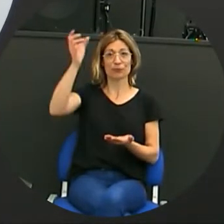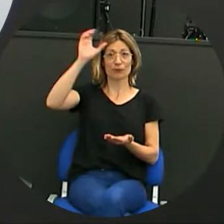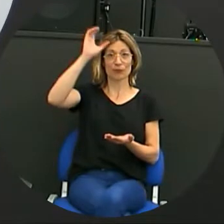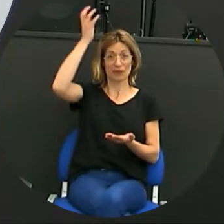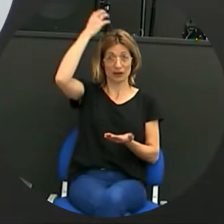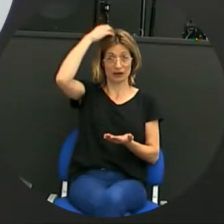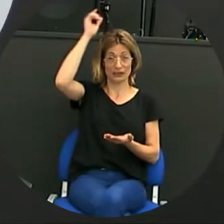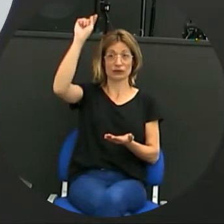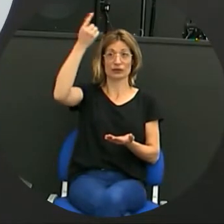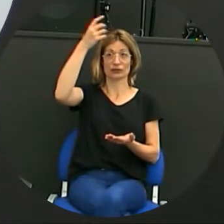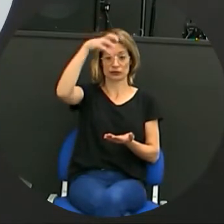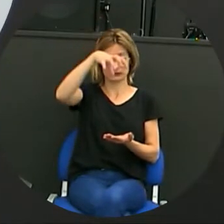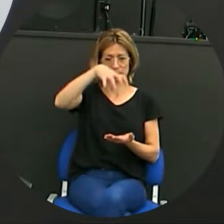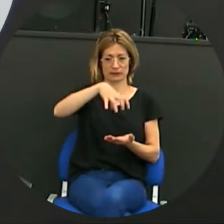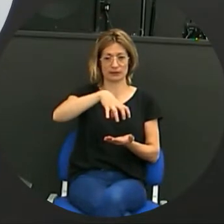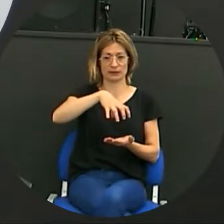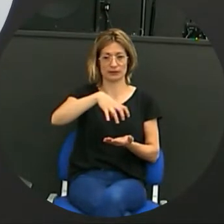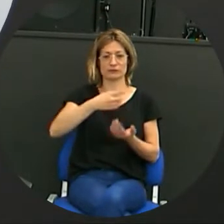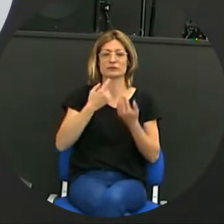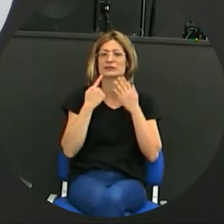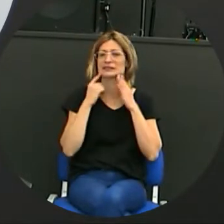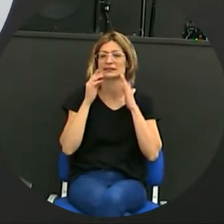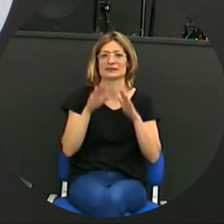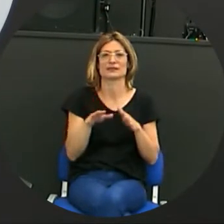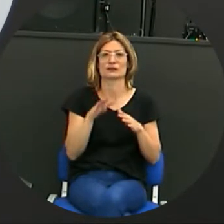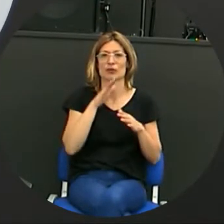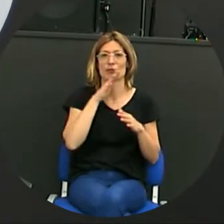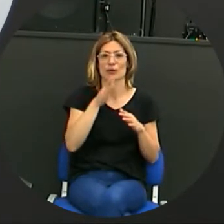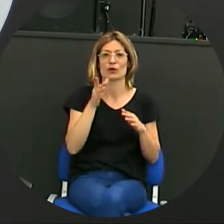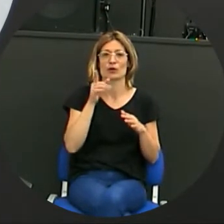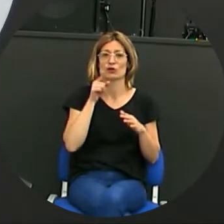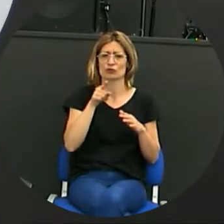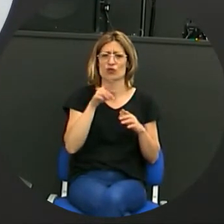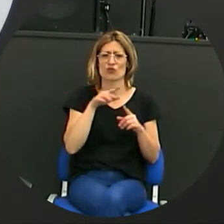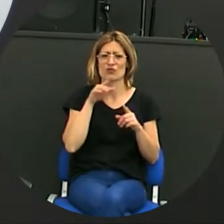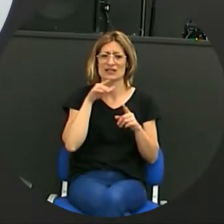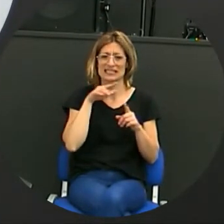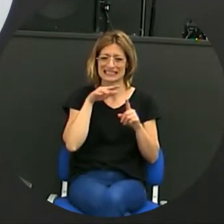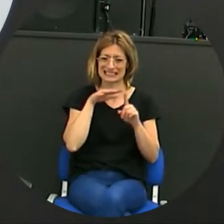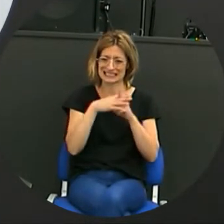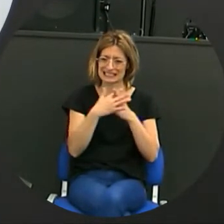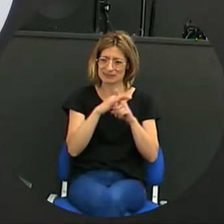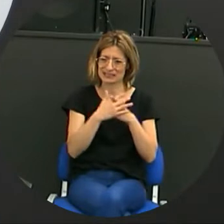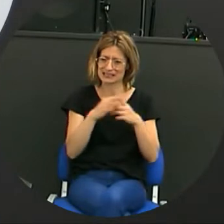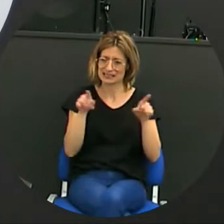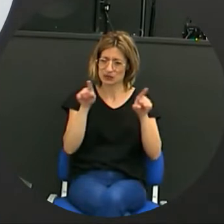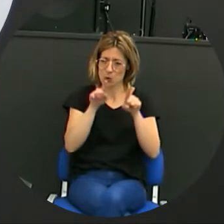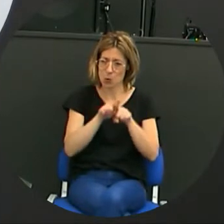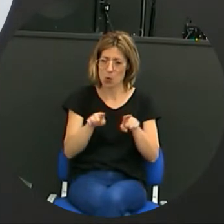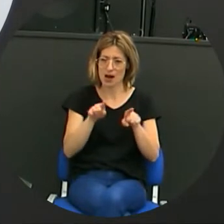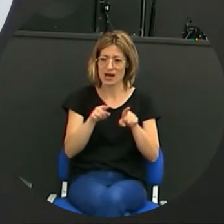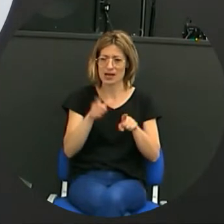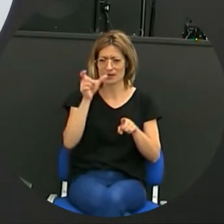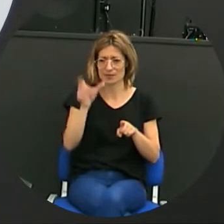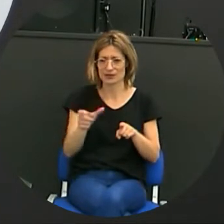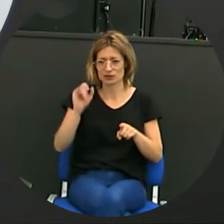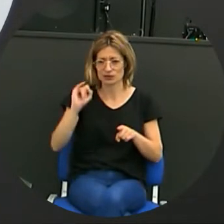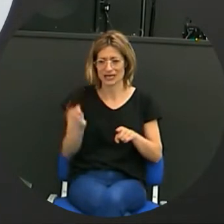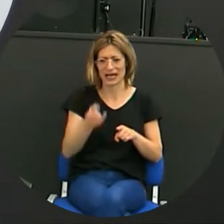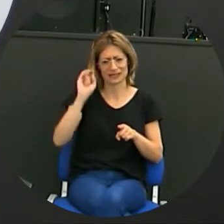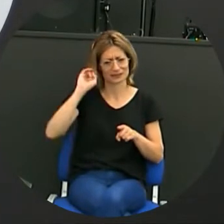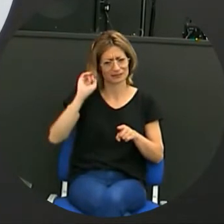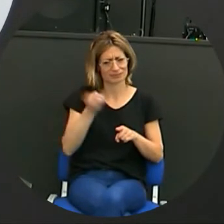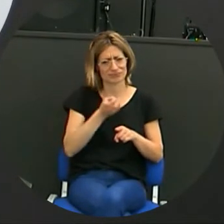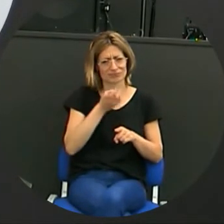Dios. Y te bendigo para que tú seas ese instrumento como lo fue Ananías, como lo fue Pablo, como lo fue Saulo, como lo fue Lidia.